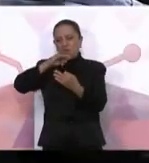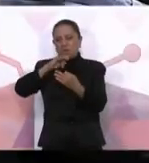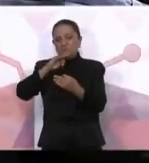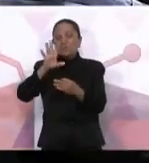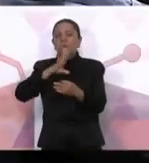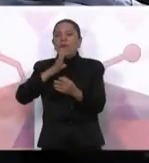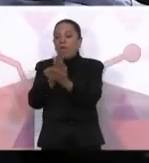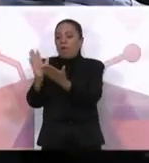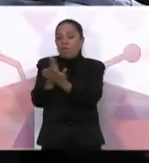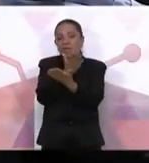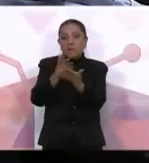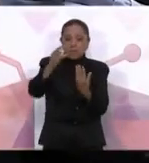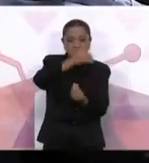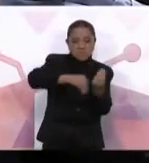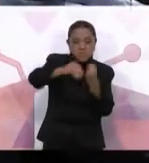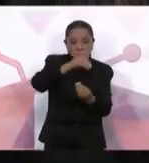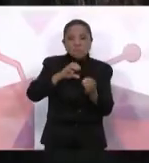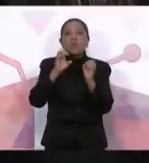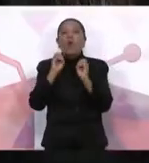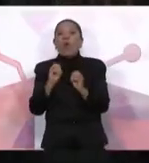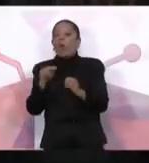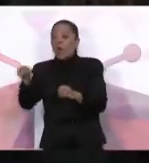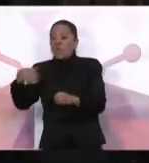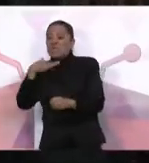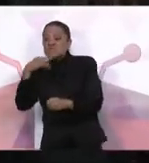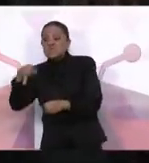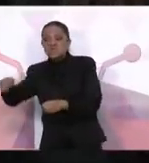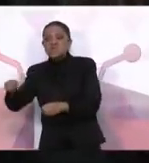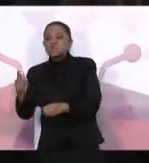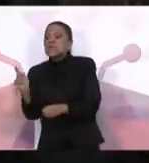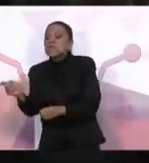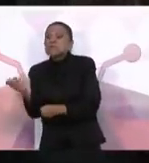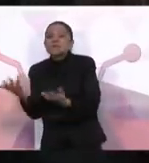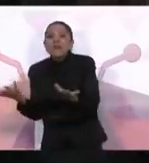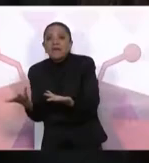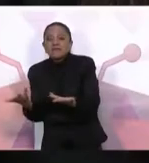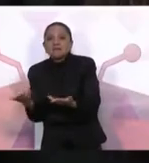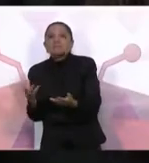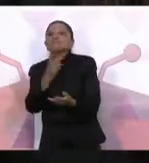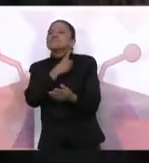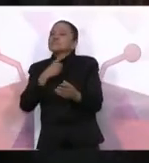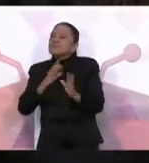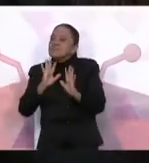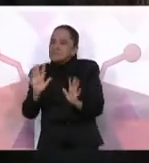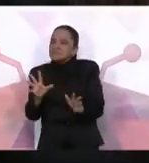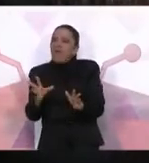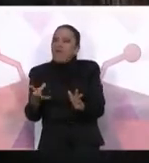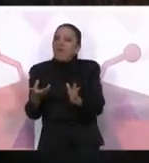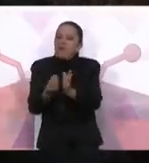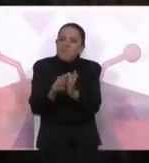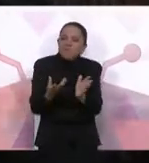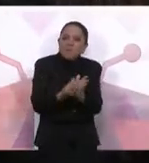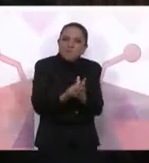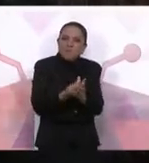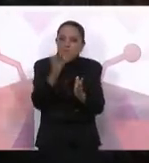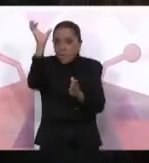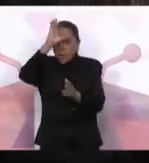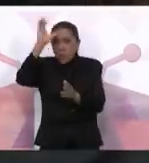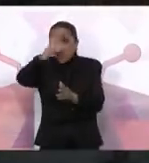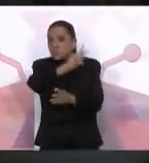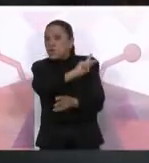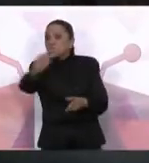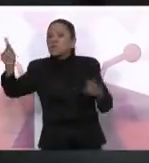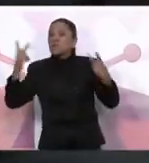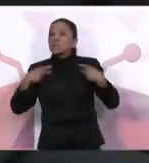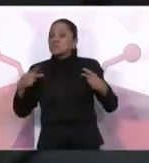de esos recursos sólidos hay que empezar a implementar este está esta cultura en la ciudadanía pero además también